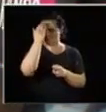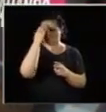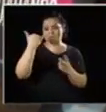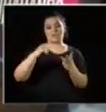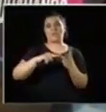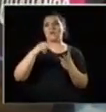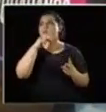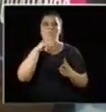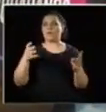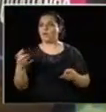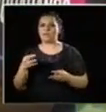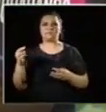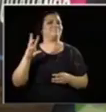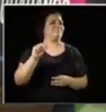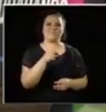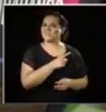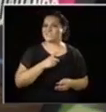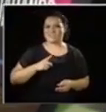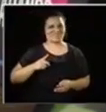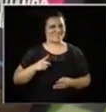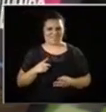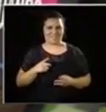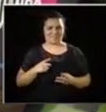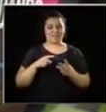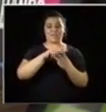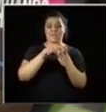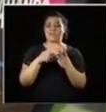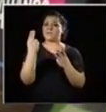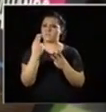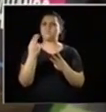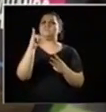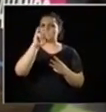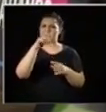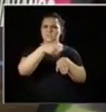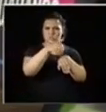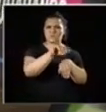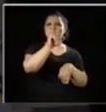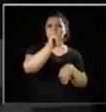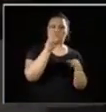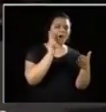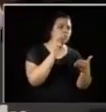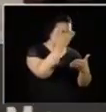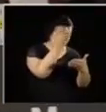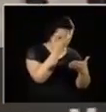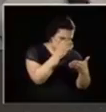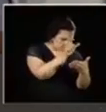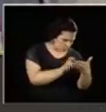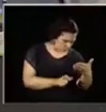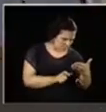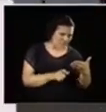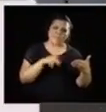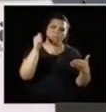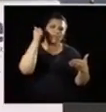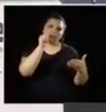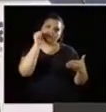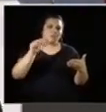improvisación. Es muy importante tomar en cuenta no nomás los datos duros oficiales, las cifras frías y lo que todos los gobiernos